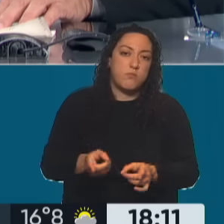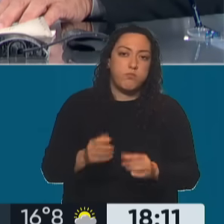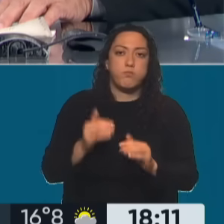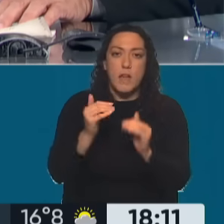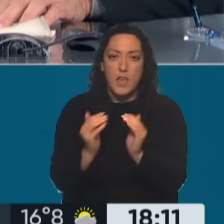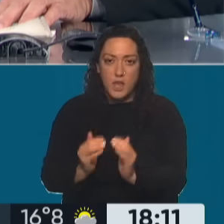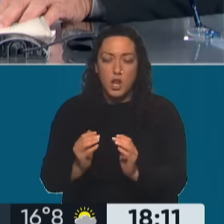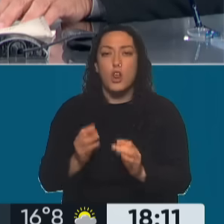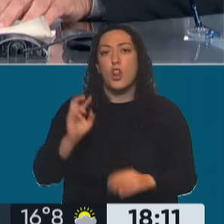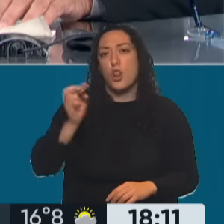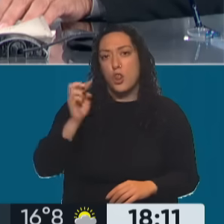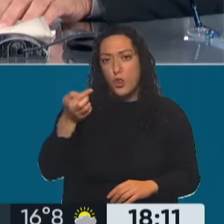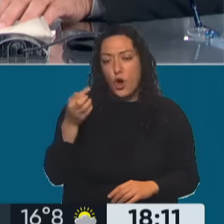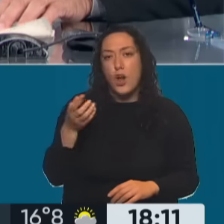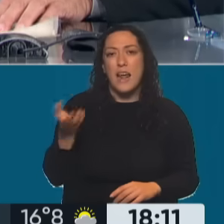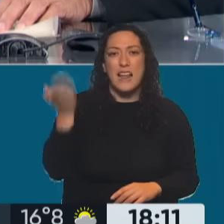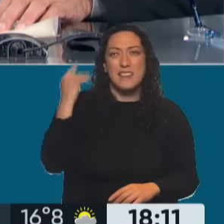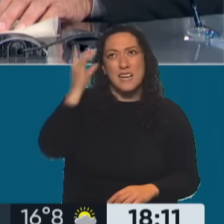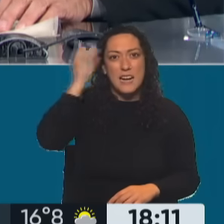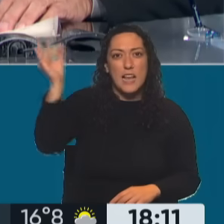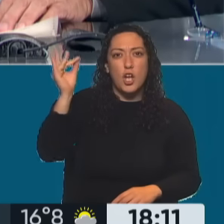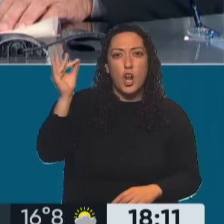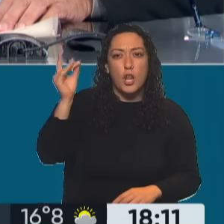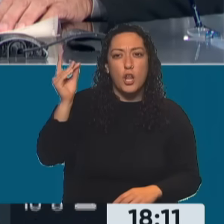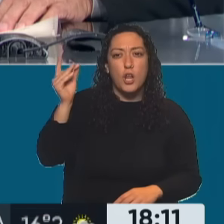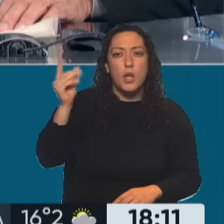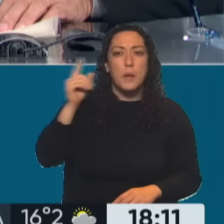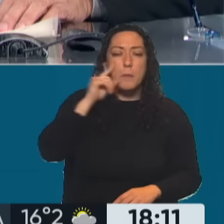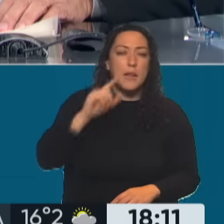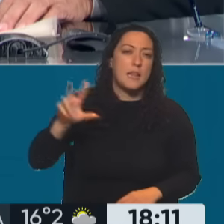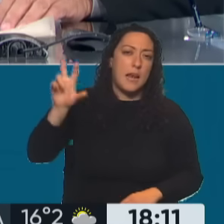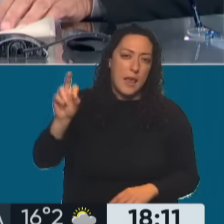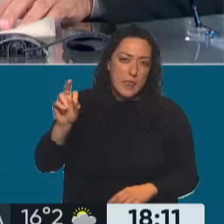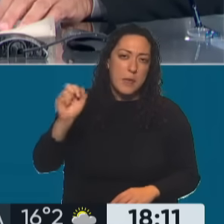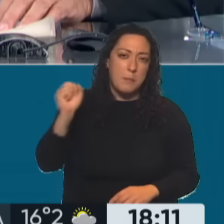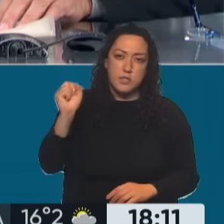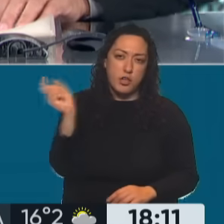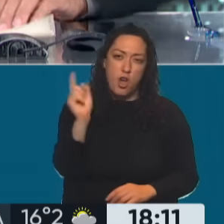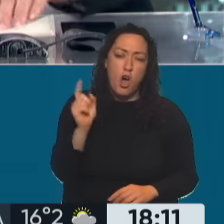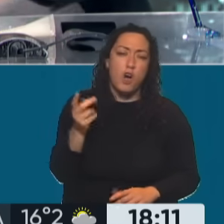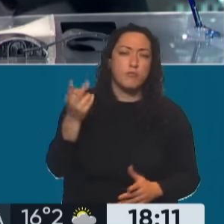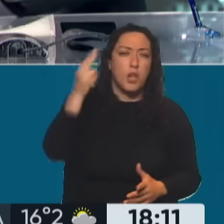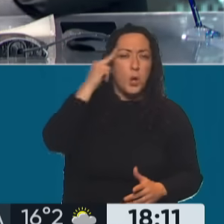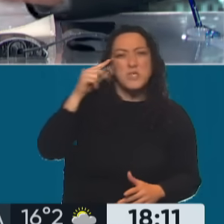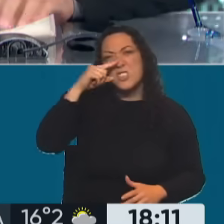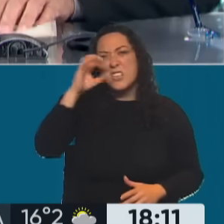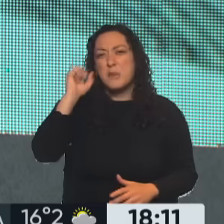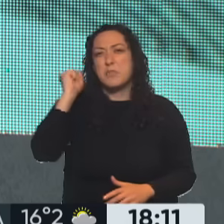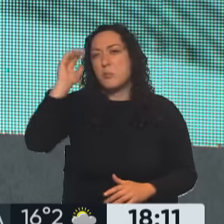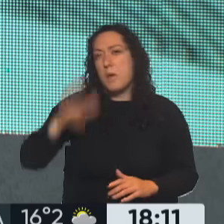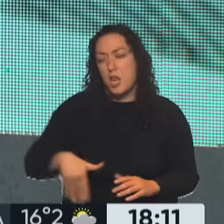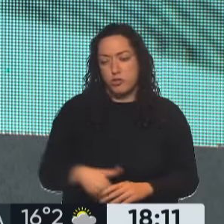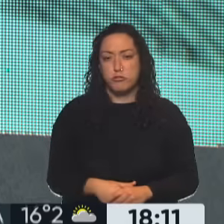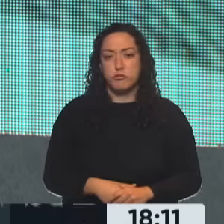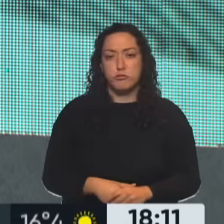sido ese dólar récord de 900, sí. No solo el de 1030, ¿no? Están por debajo de los 970 pesos. Bien,